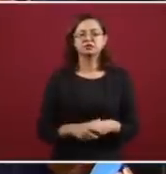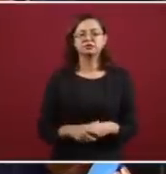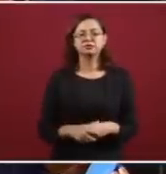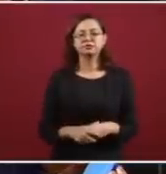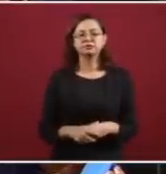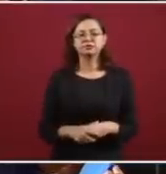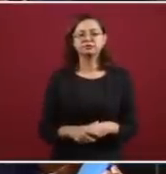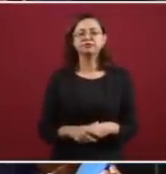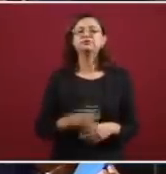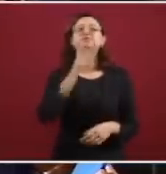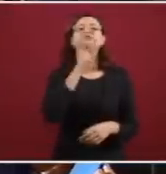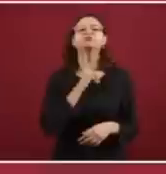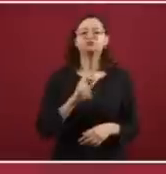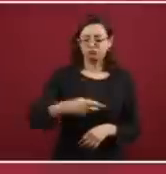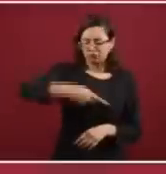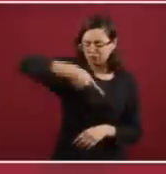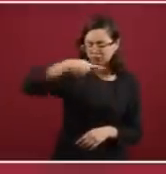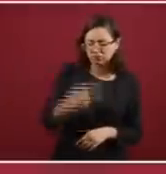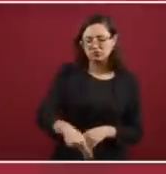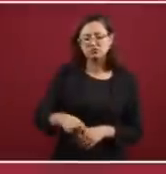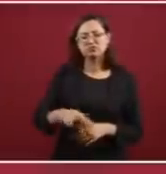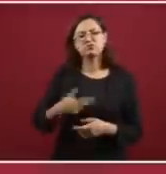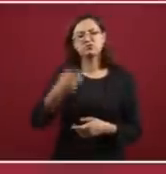nacionalización del petróleo,